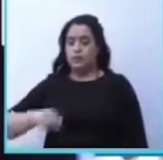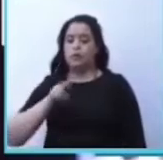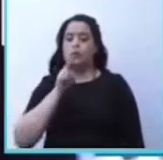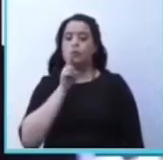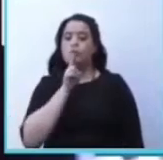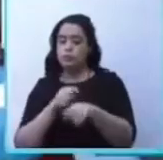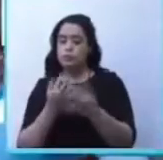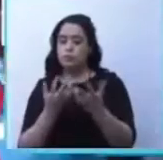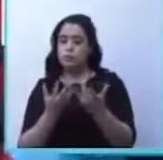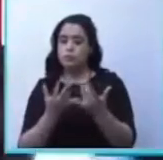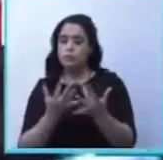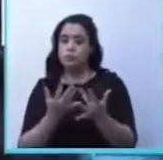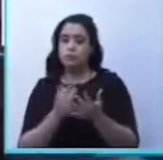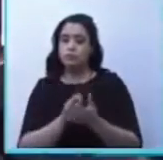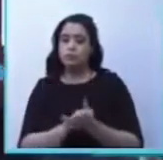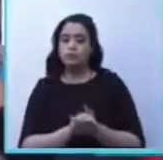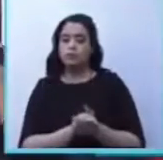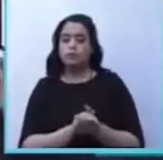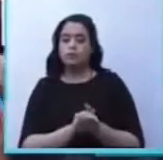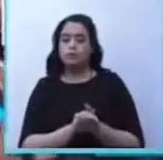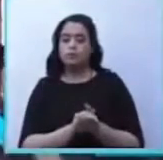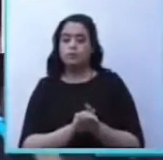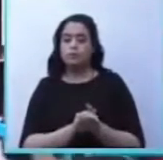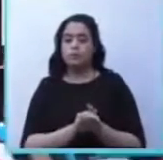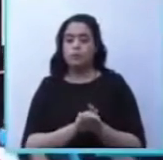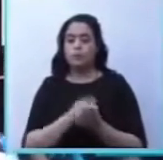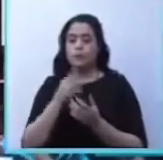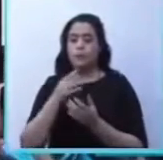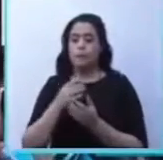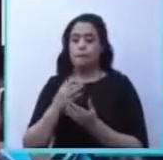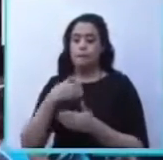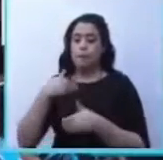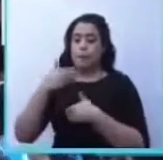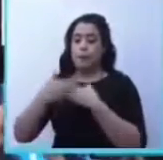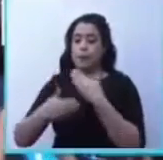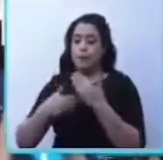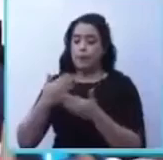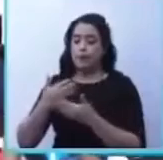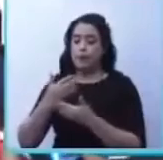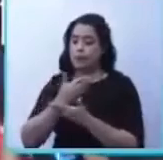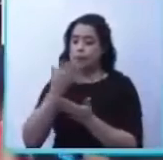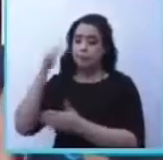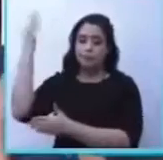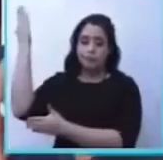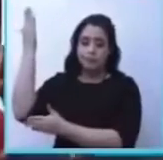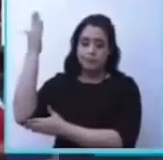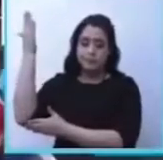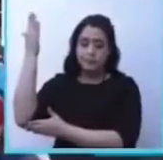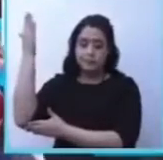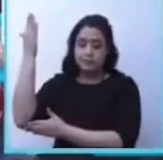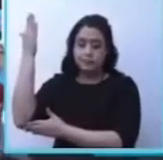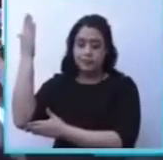nunca ha sido asumida por una mujer en Honduras.